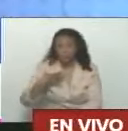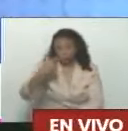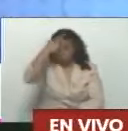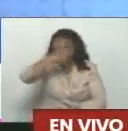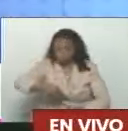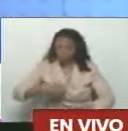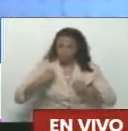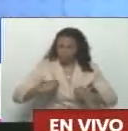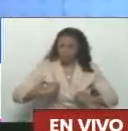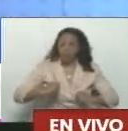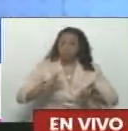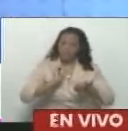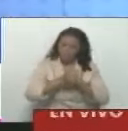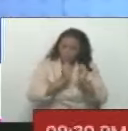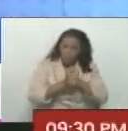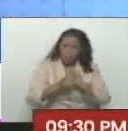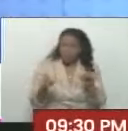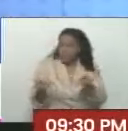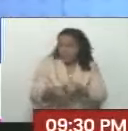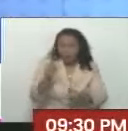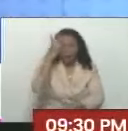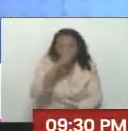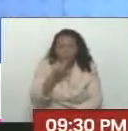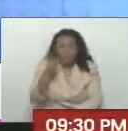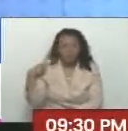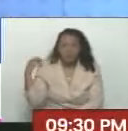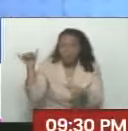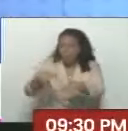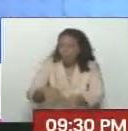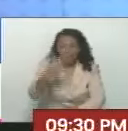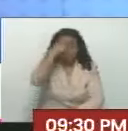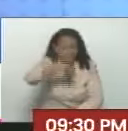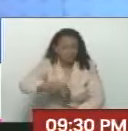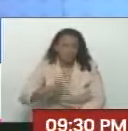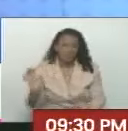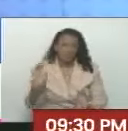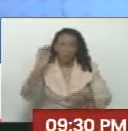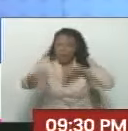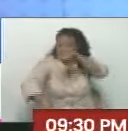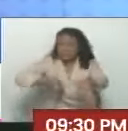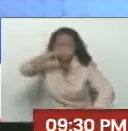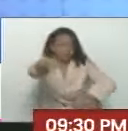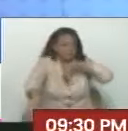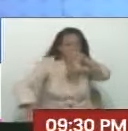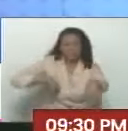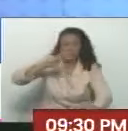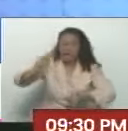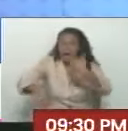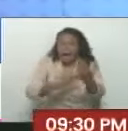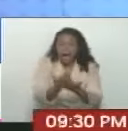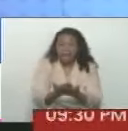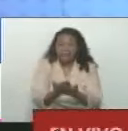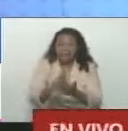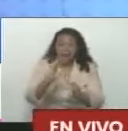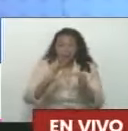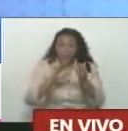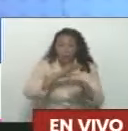condiciones físicas, tanto como ahora. Uh-huh. Y uno nadaba, era un reto, vamos nadándonos hasta Cata, hasta